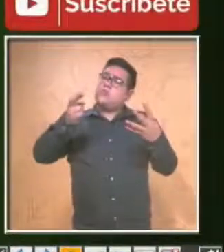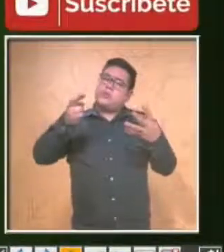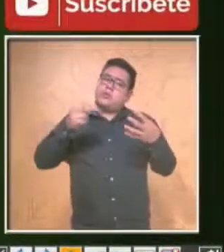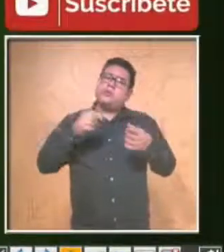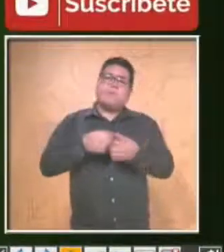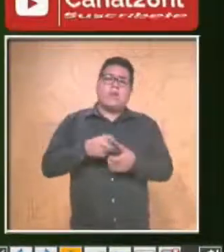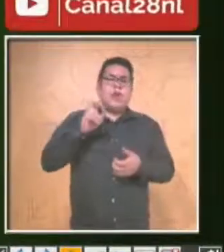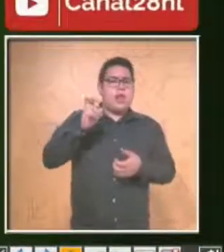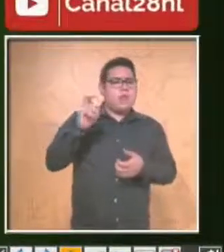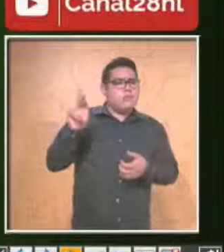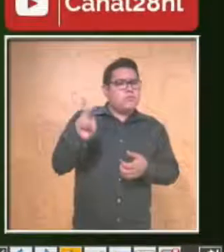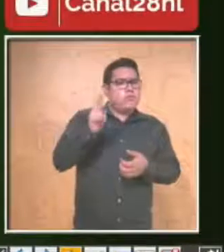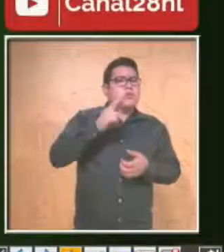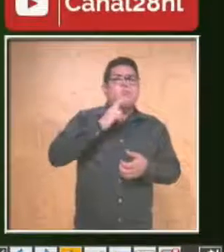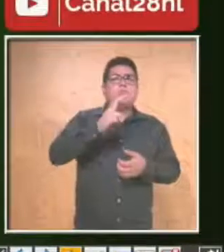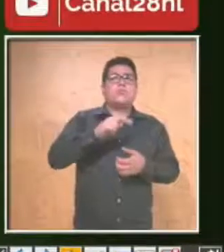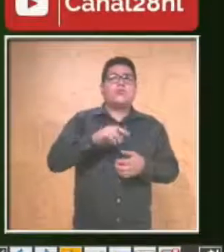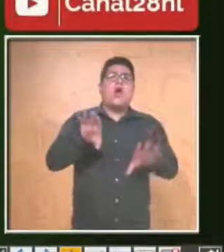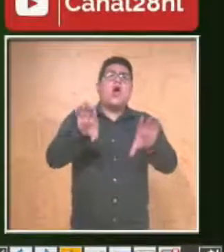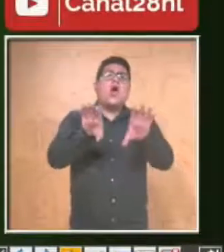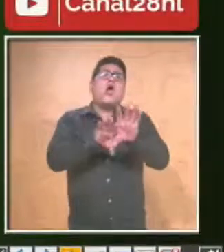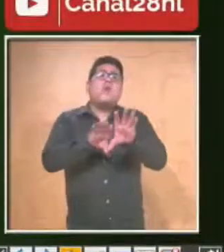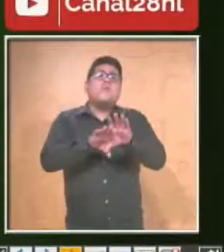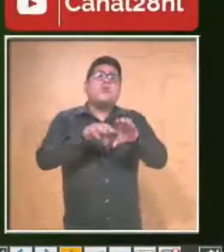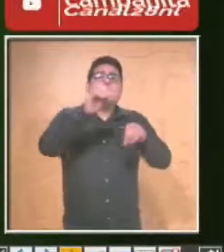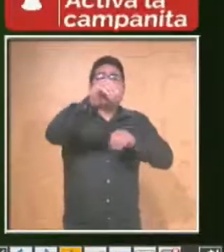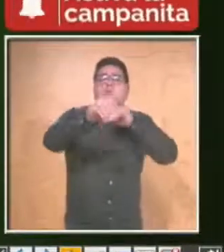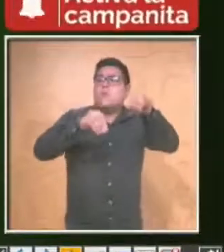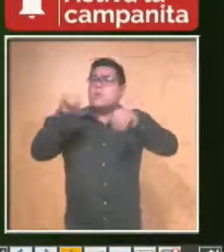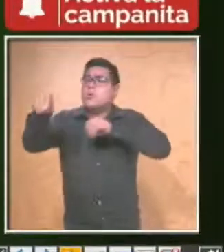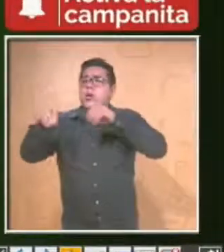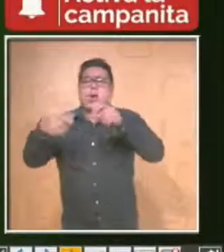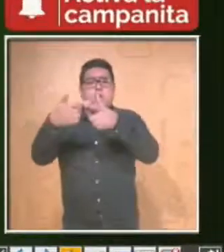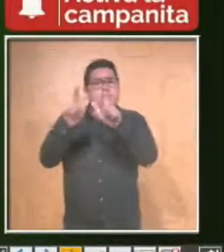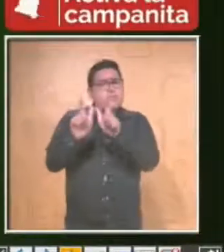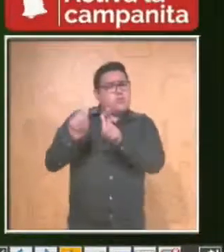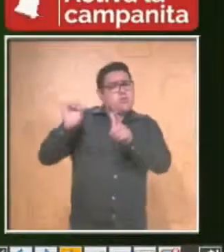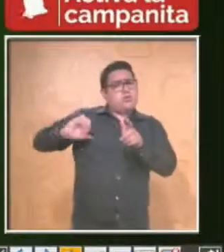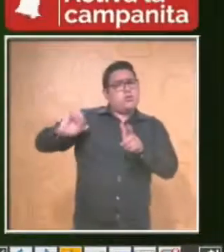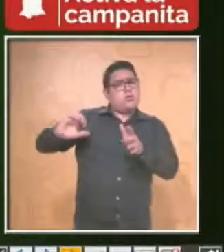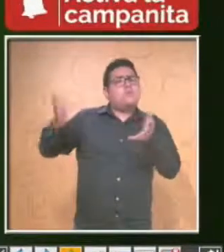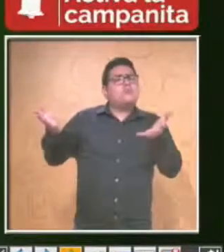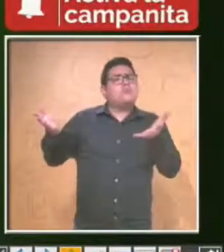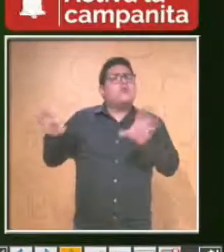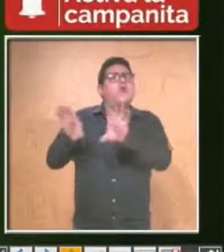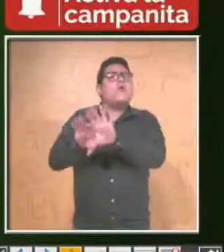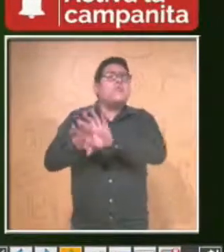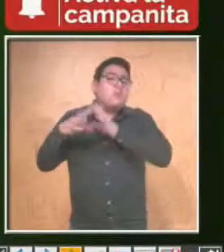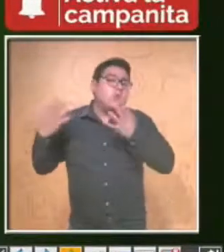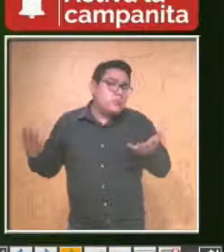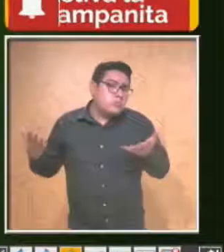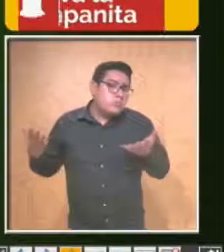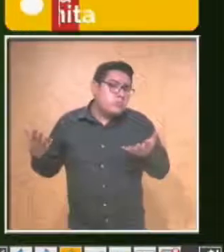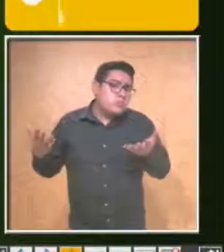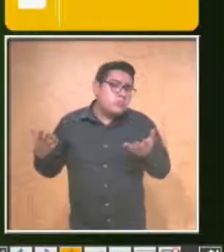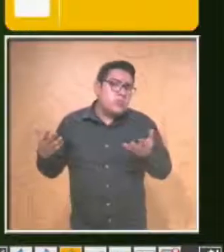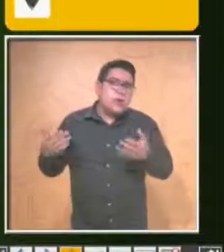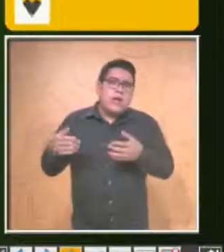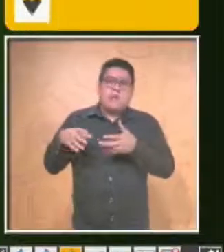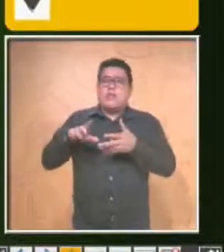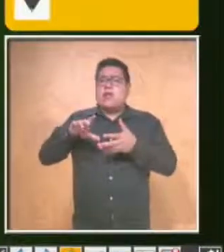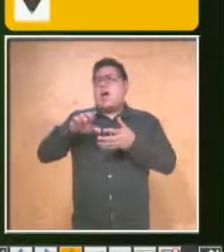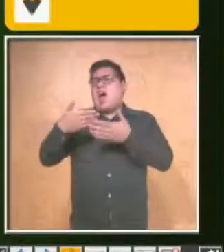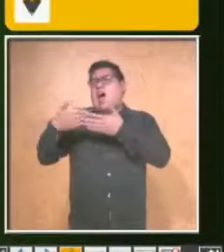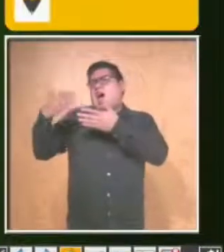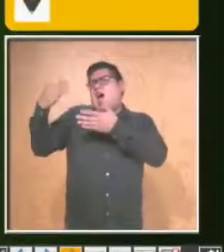esta interrogante. Es la forma de movilidad. ¿Cómo se movían los grupos antiguos antes de formar las grandes